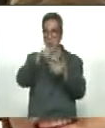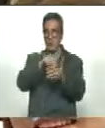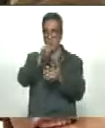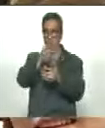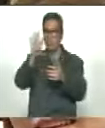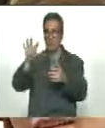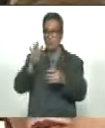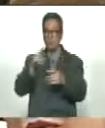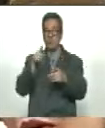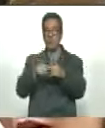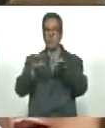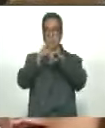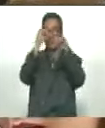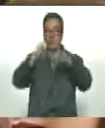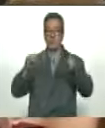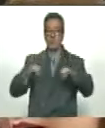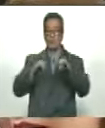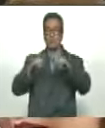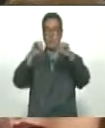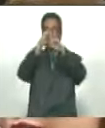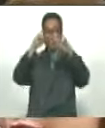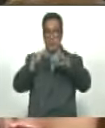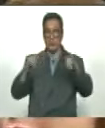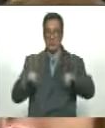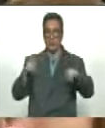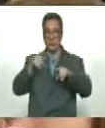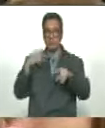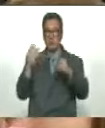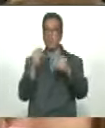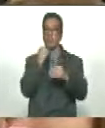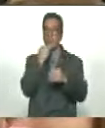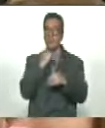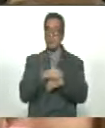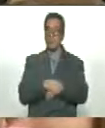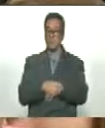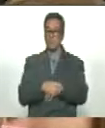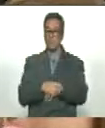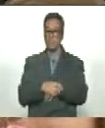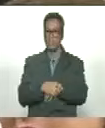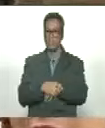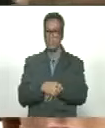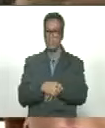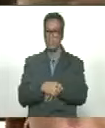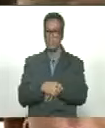además cuentan con una feliz Navidad que pronto veremos cerca.